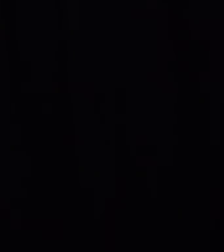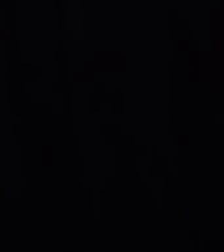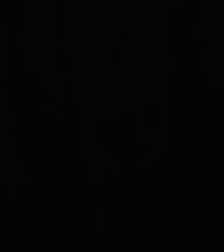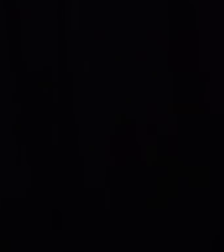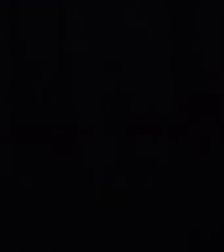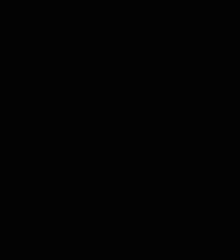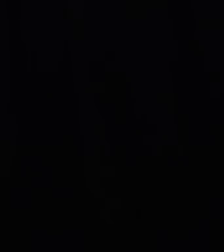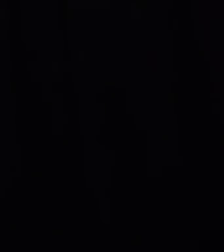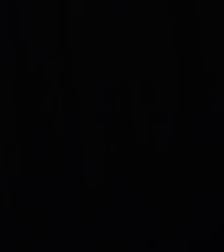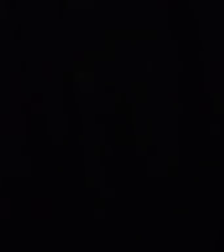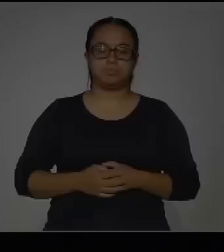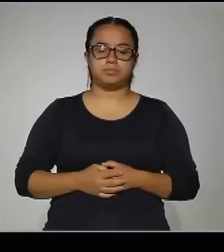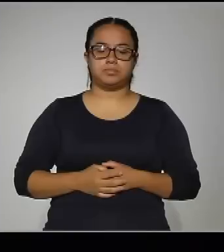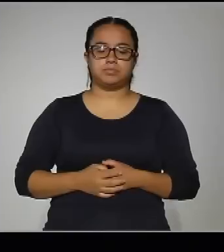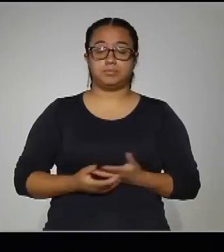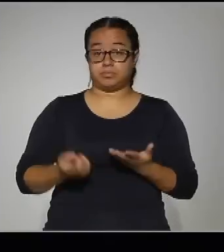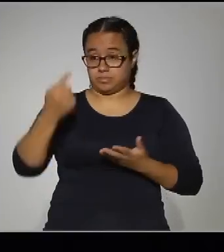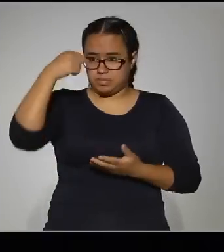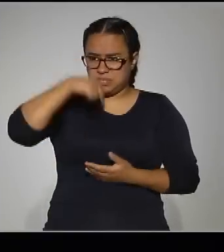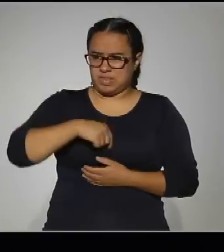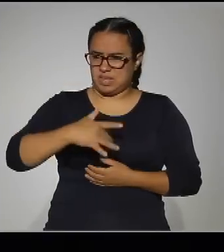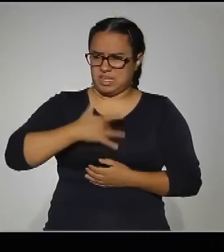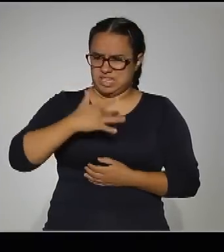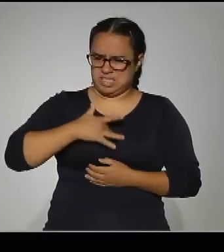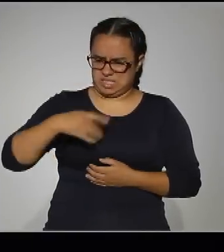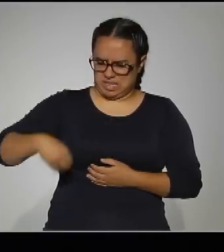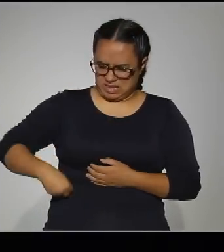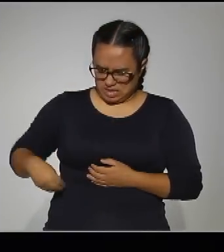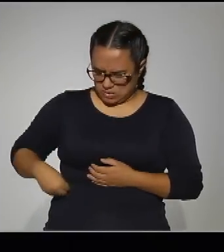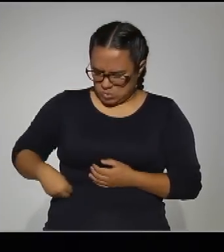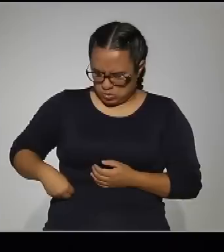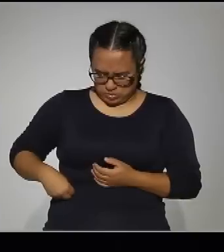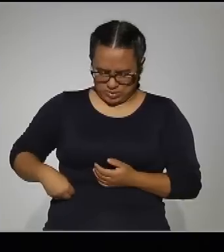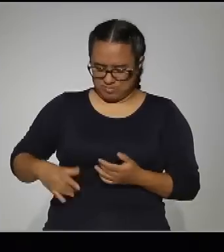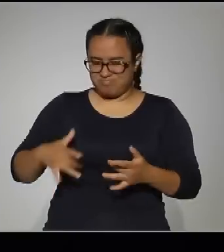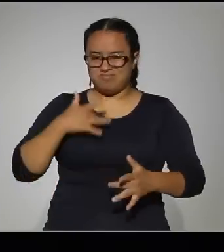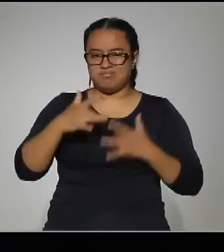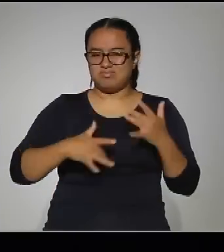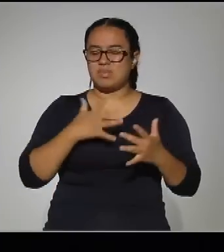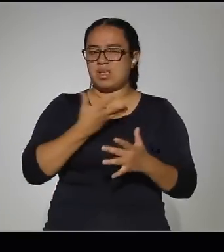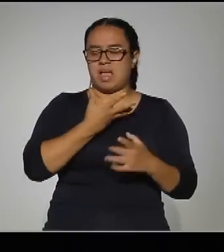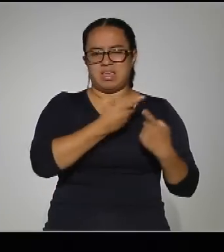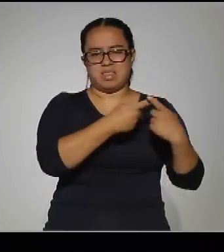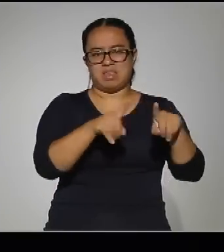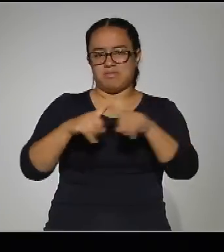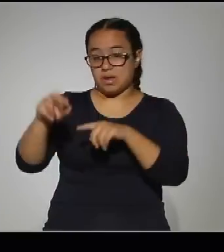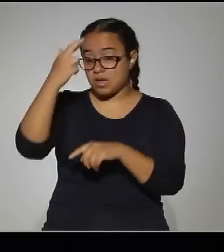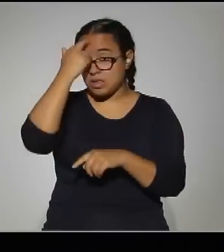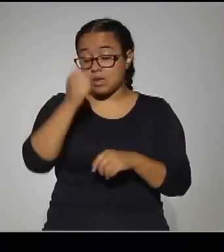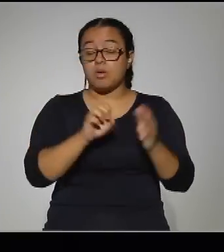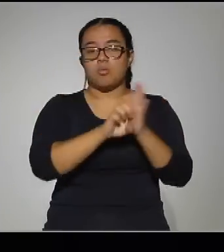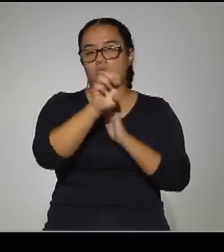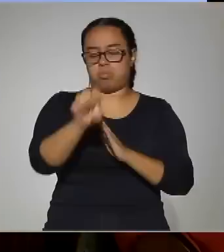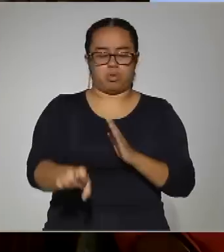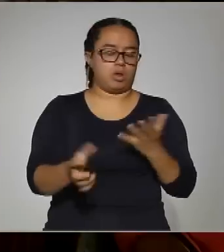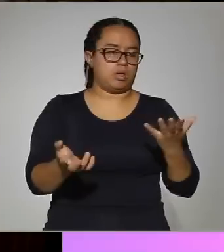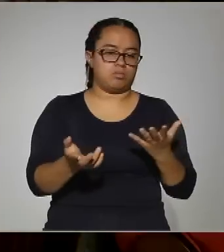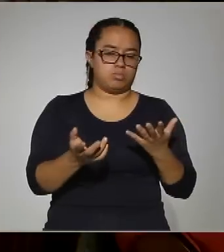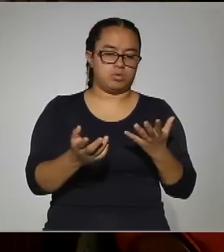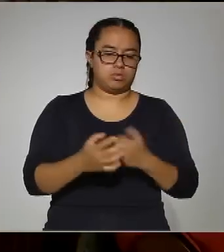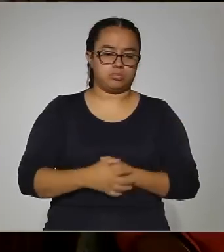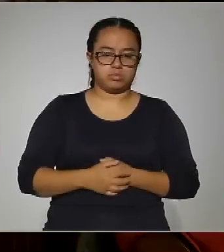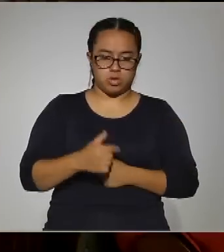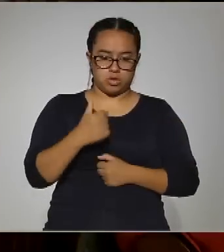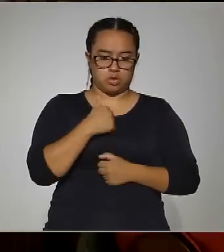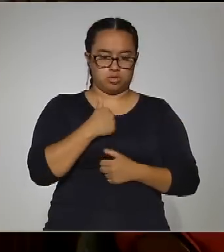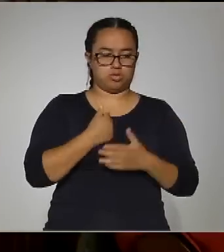La experiencia de la culpa puede venir de distintas vías. Una vía puede ser una manera, por ejemplo, proyectiva,